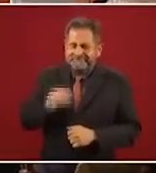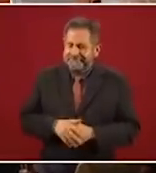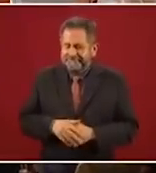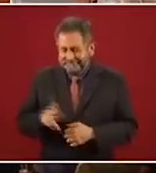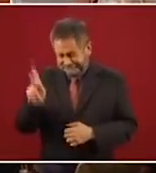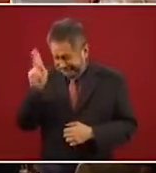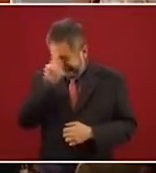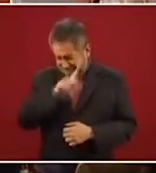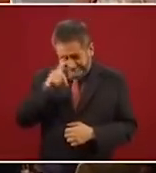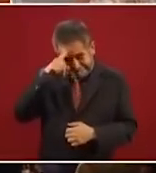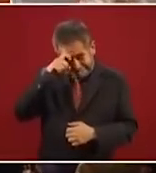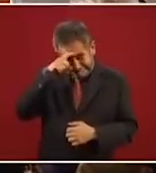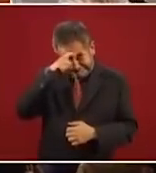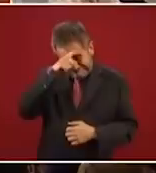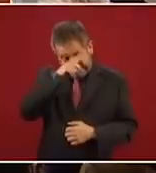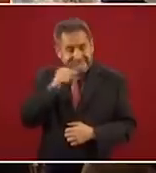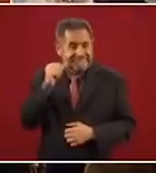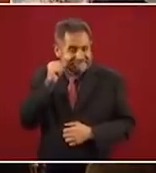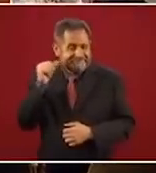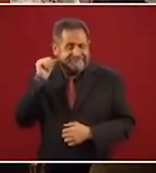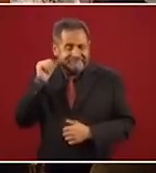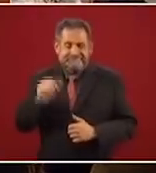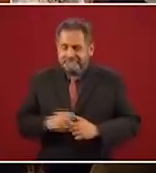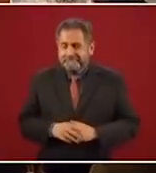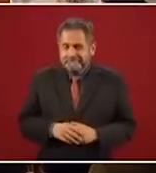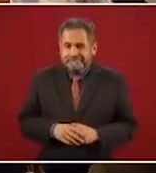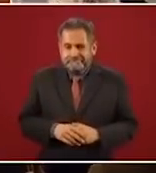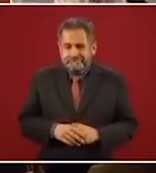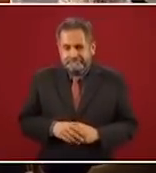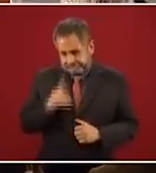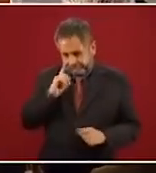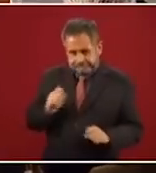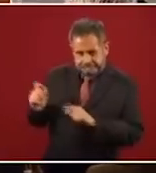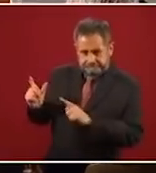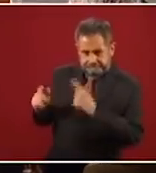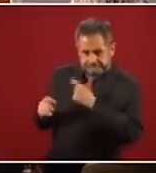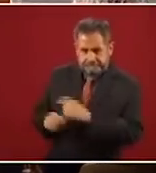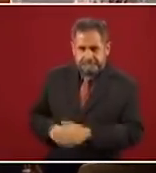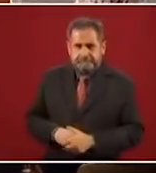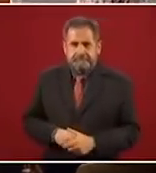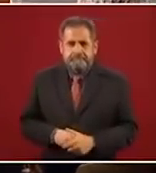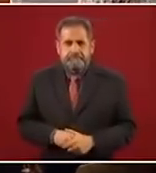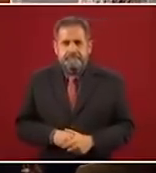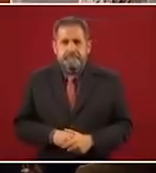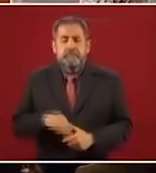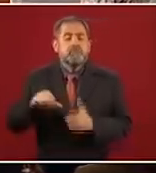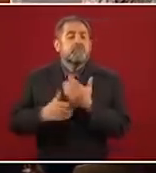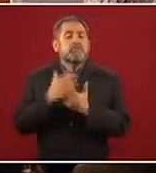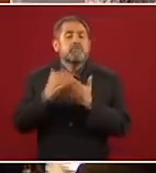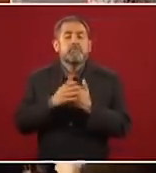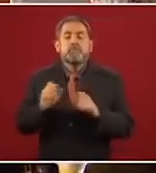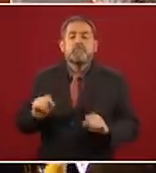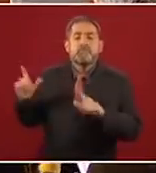más difíciles. Ayer, por favor, lo que vimos hoy en la